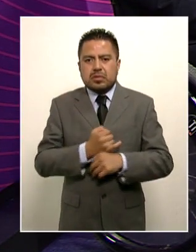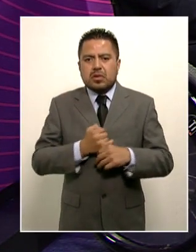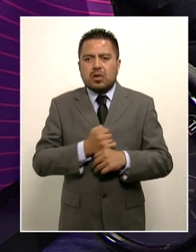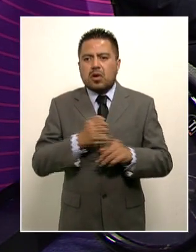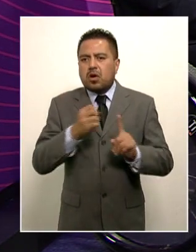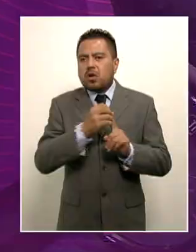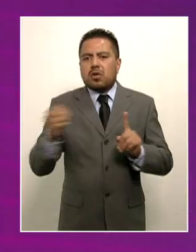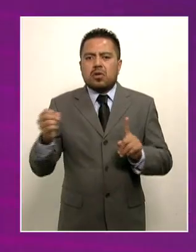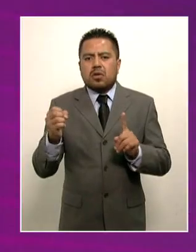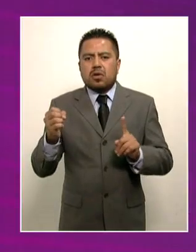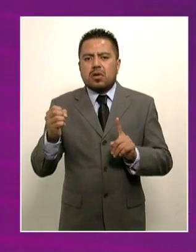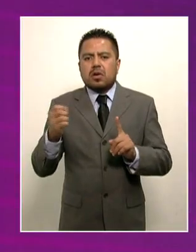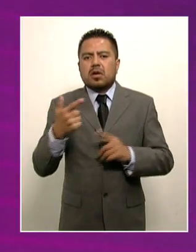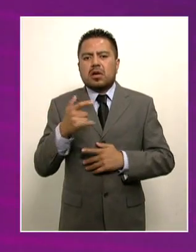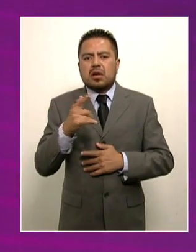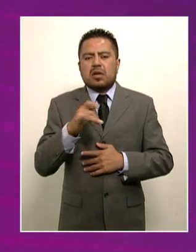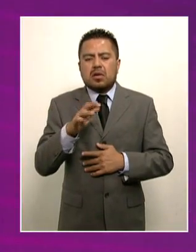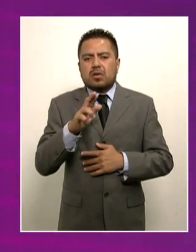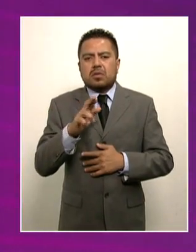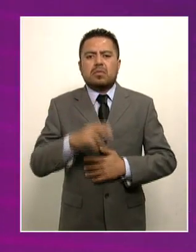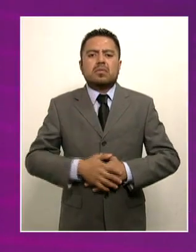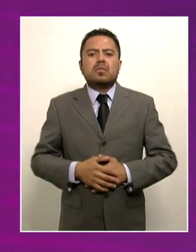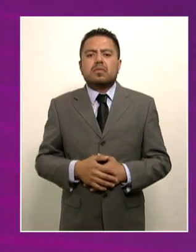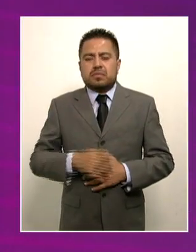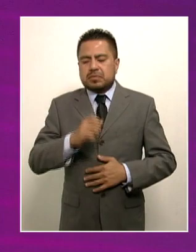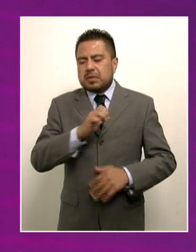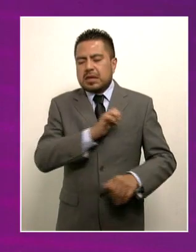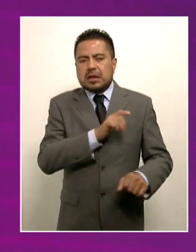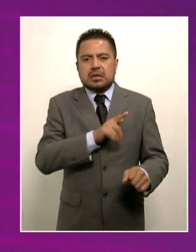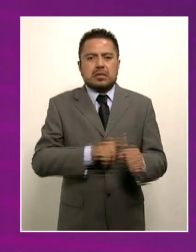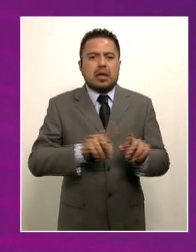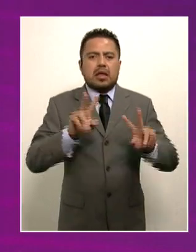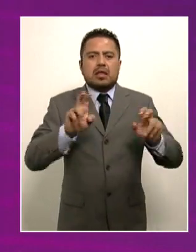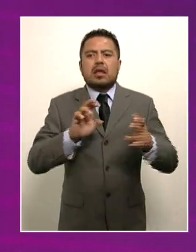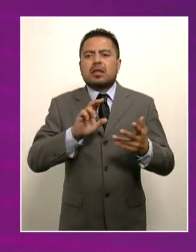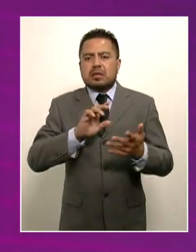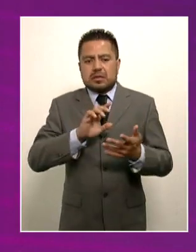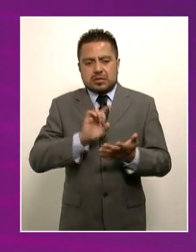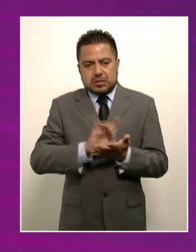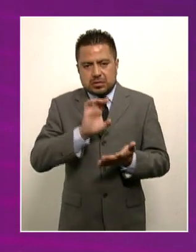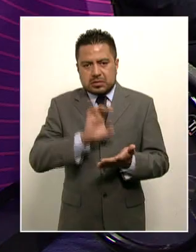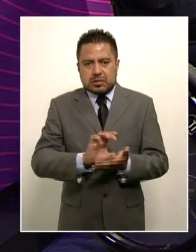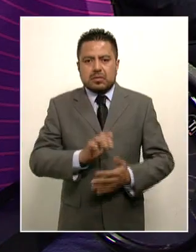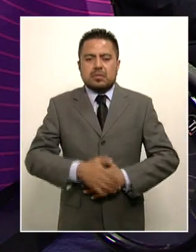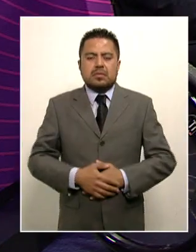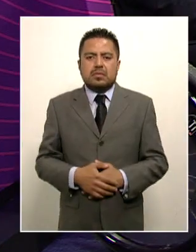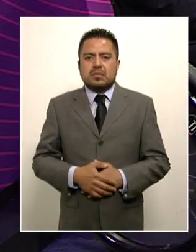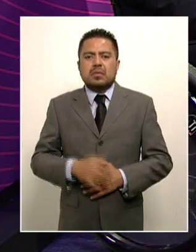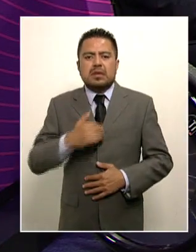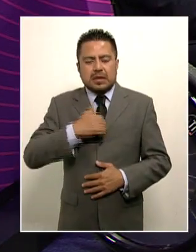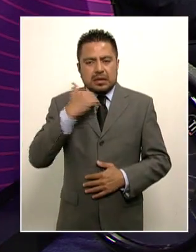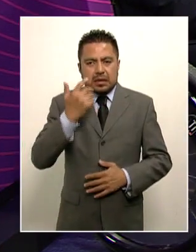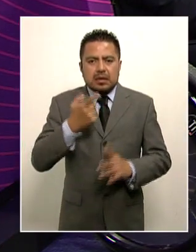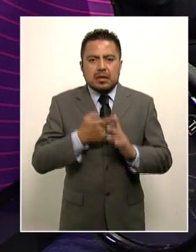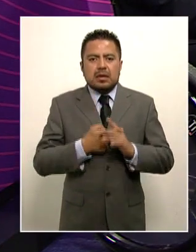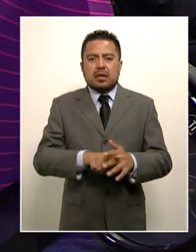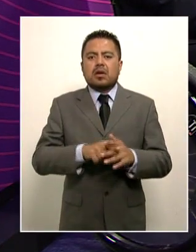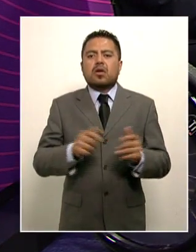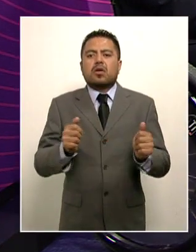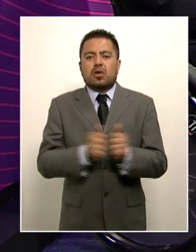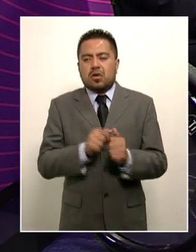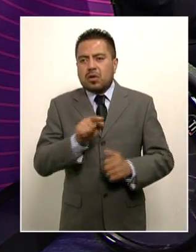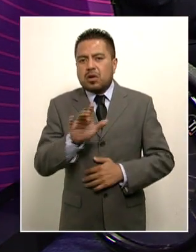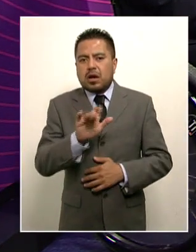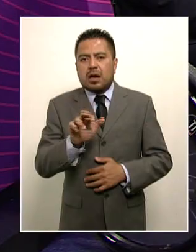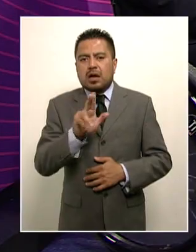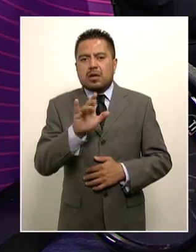la organización Human Rights Watch, en específico sobre el tema de discapacidad. Y quisiera empezar con